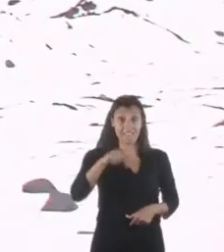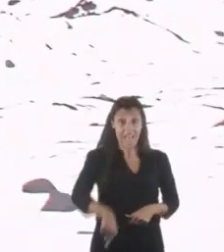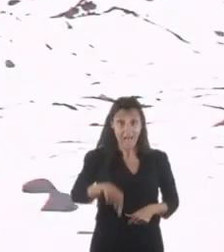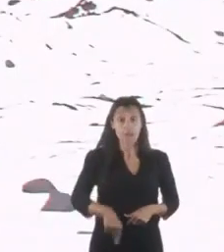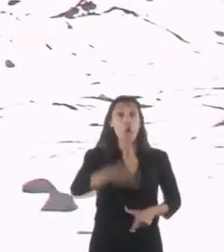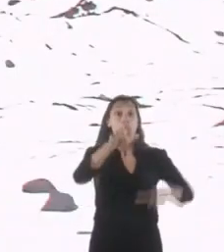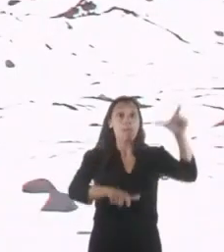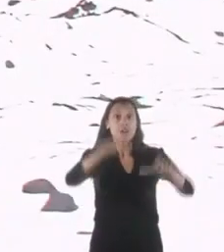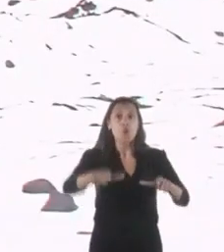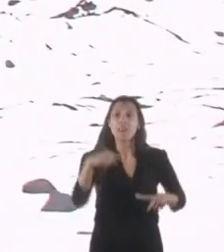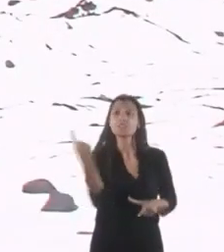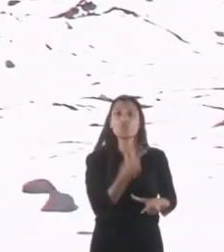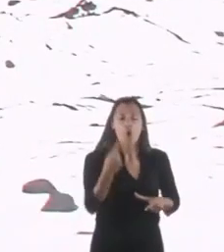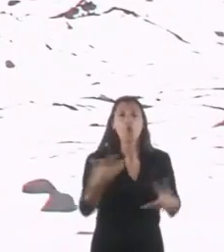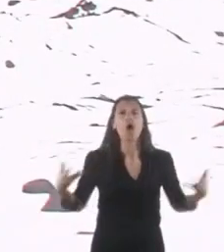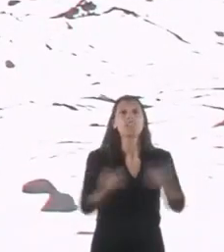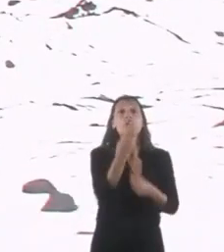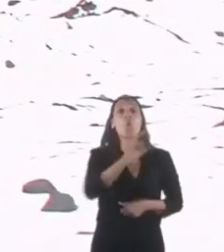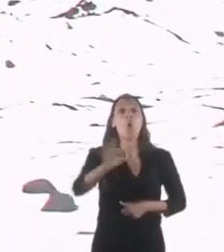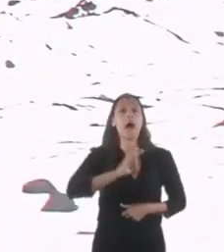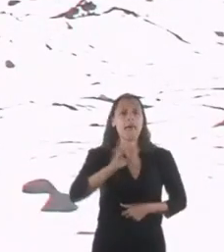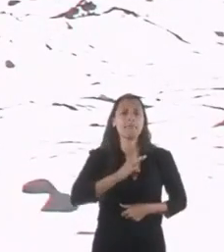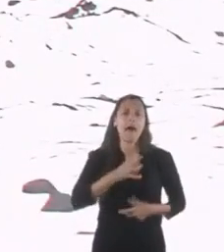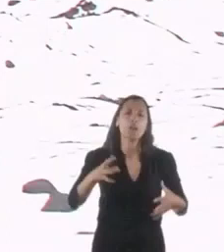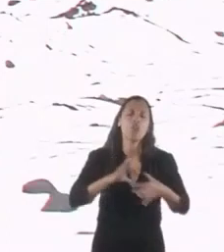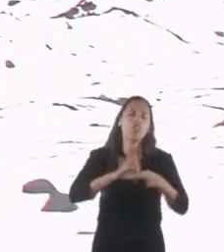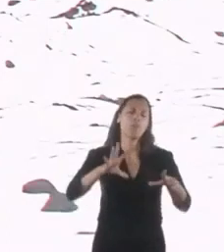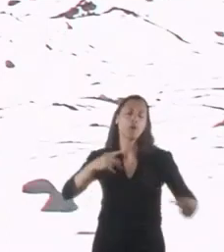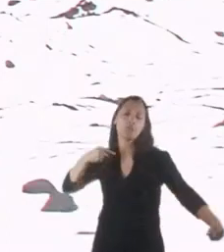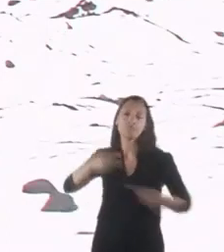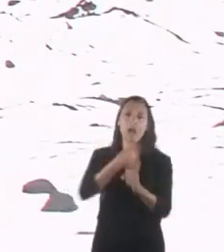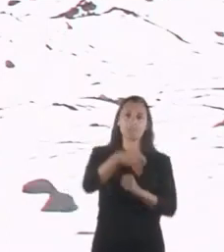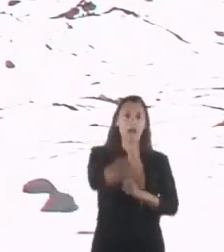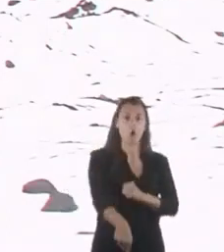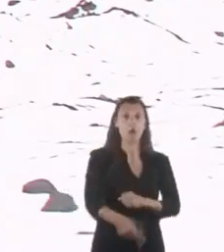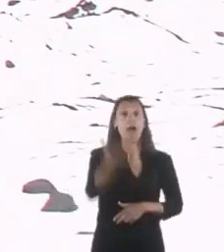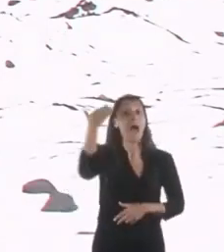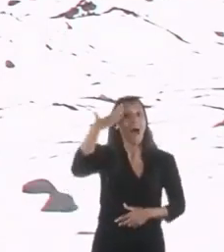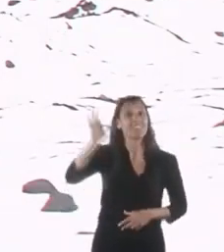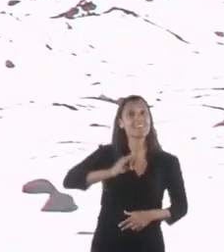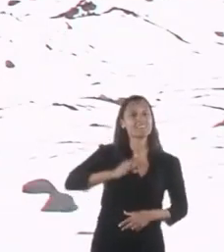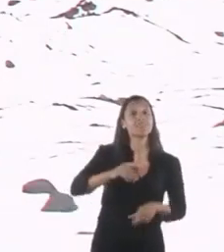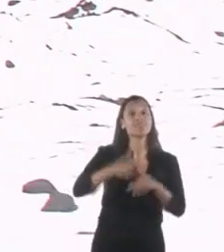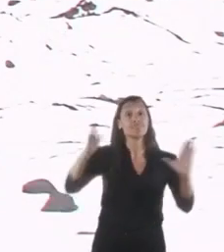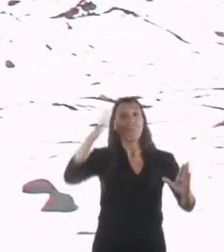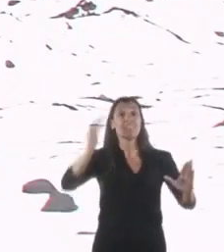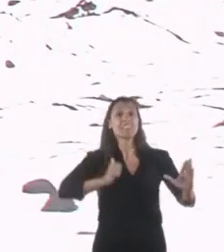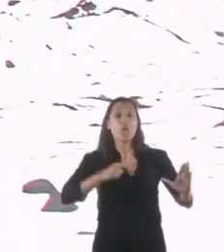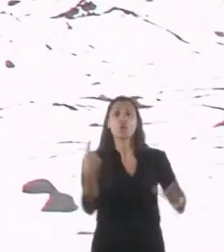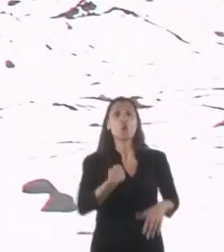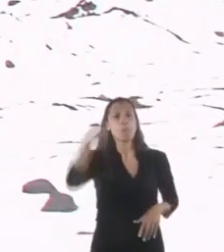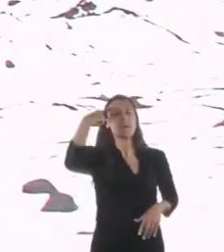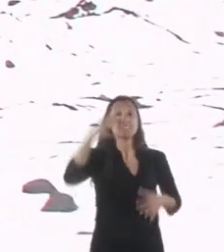los argentinos celebramos 40 años de democracia ininterrumpida. En los años de la dictadura creíamos que una